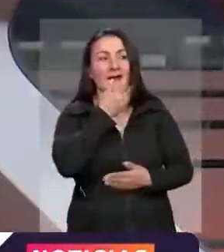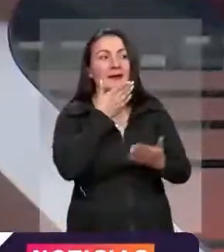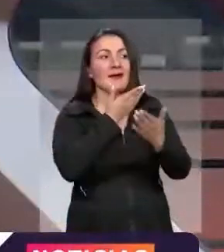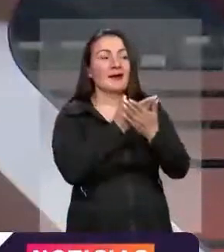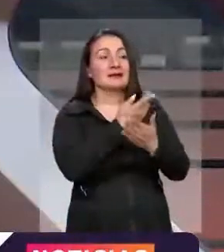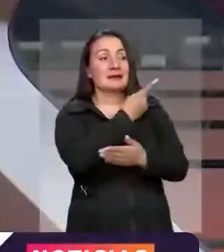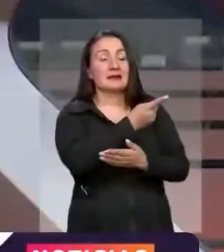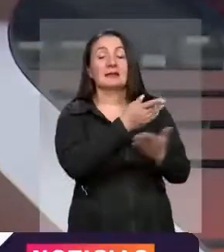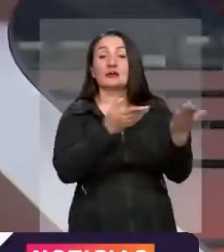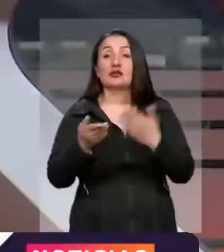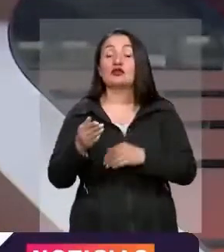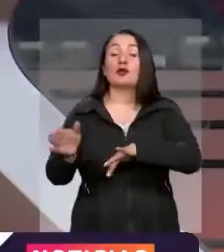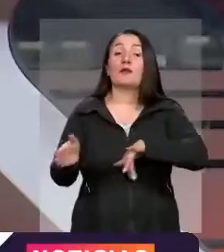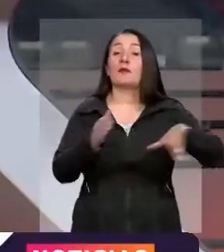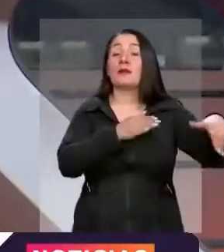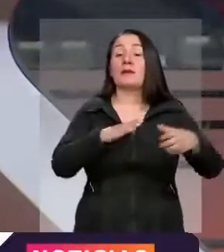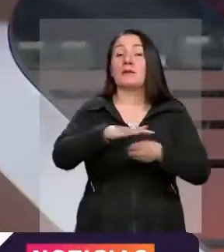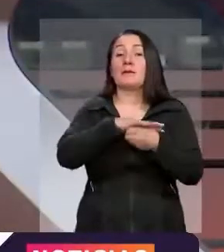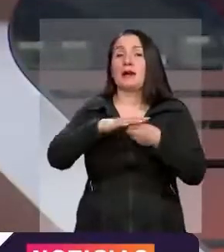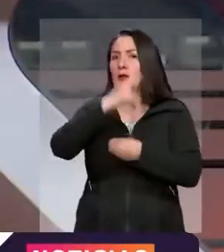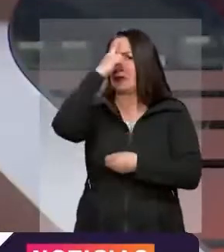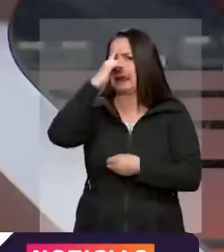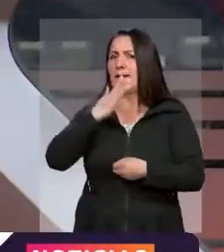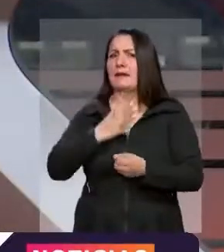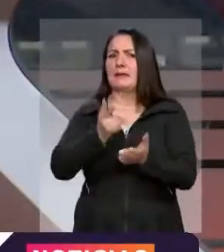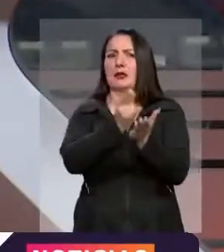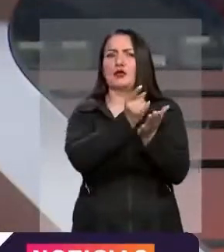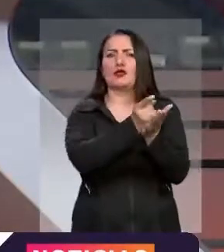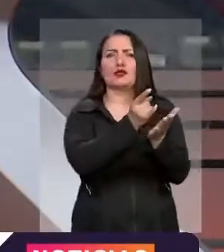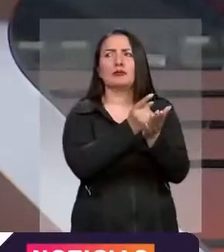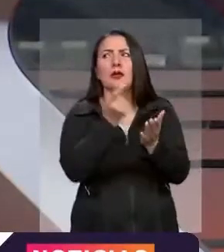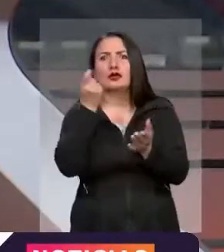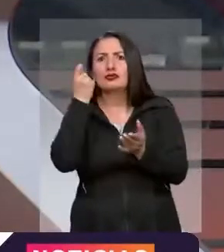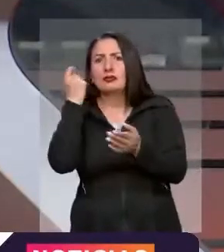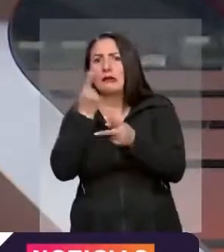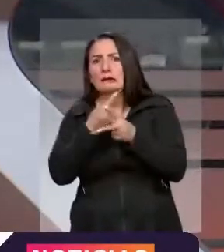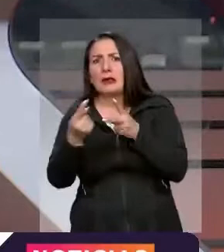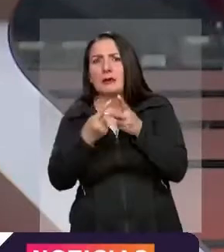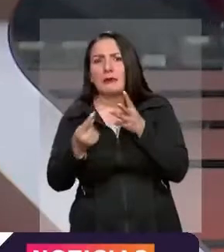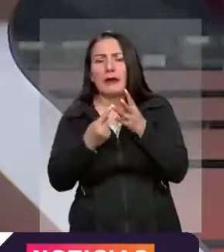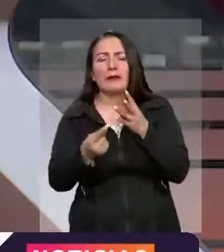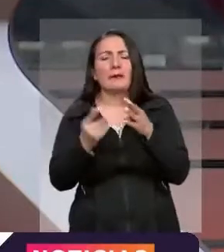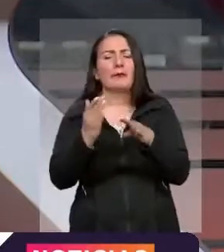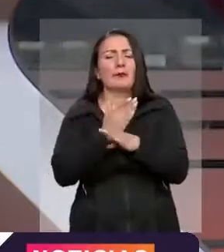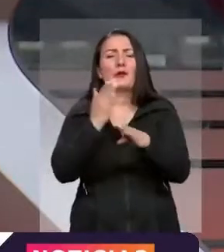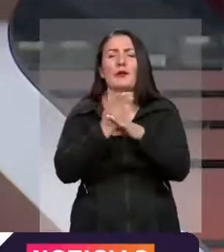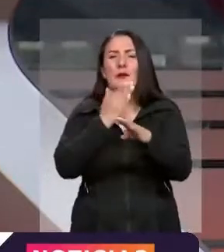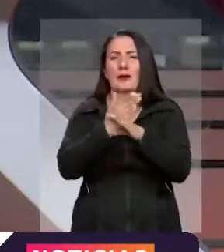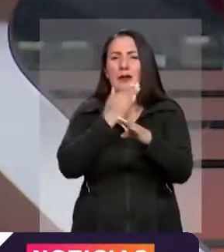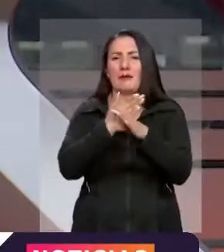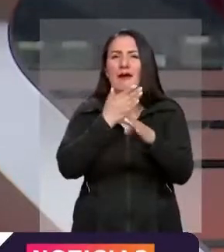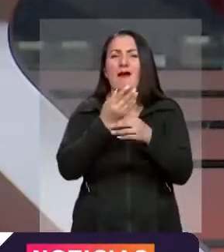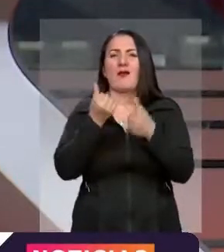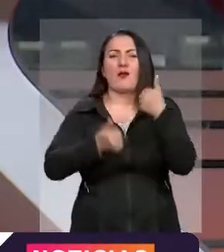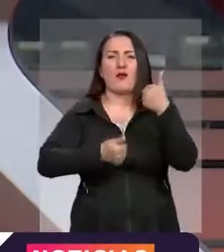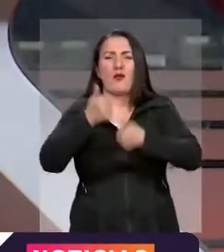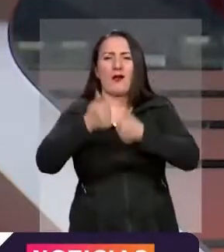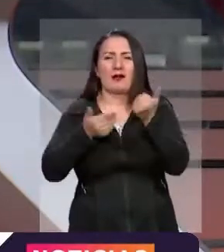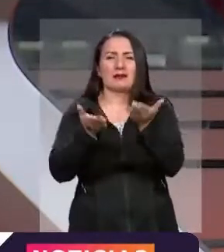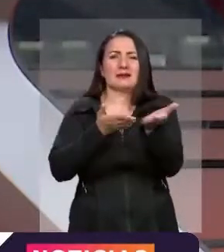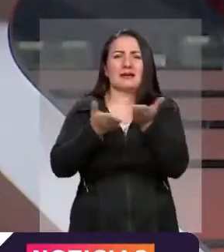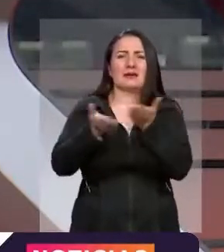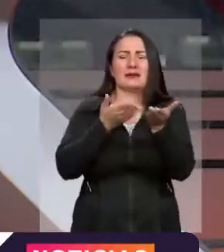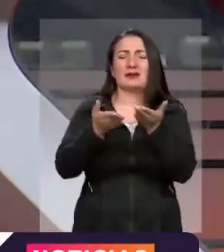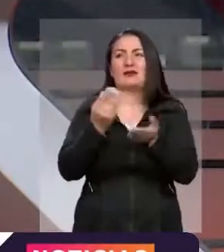y habitantes del barrio Santa Marta en usme denuncian que en las últimas semanas han tenido problemas con la prestación de varios servicios